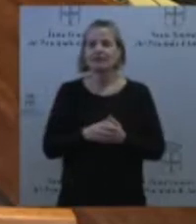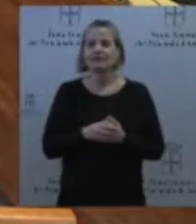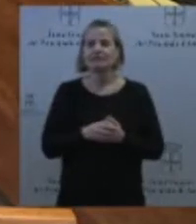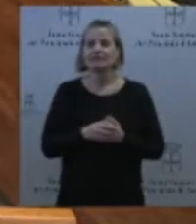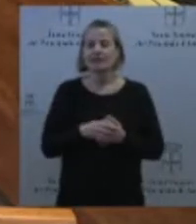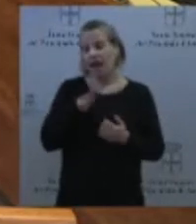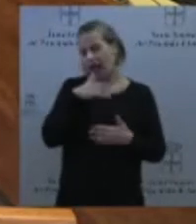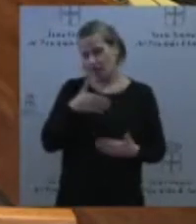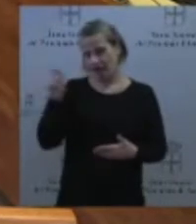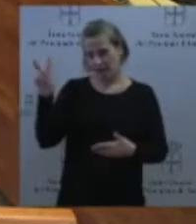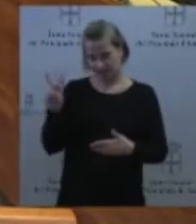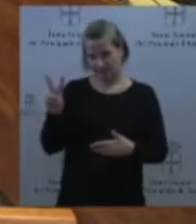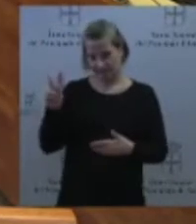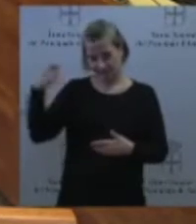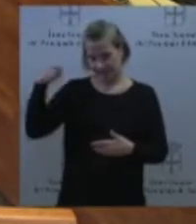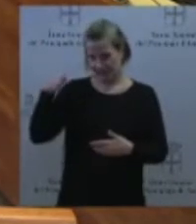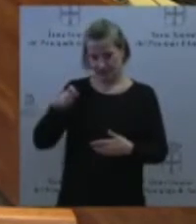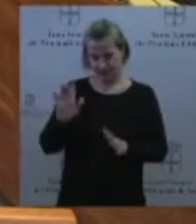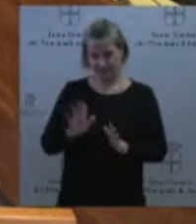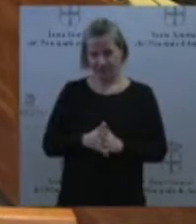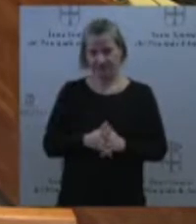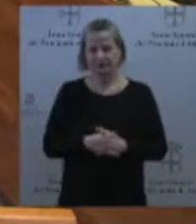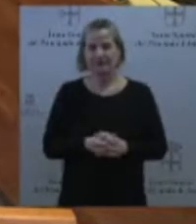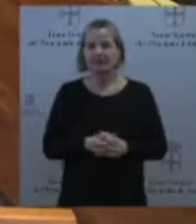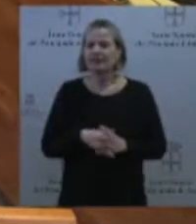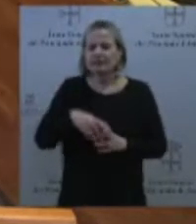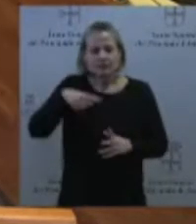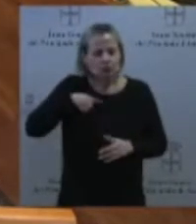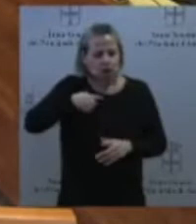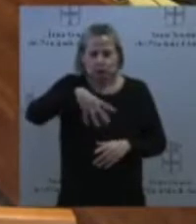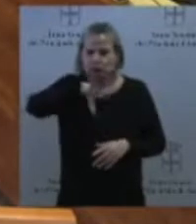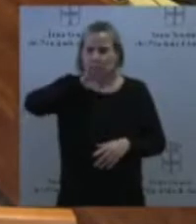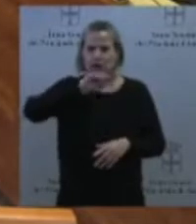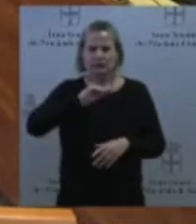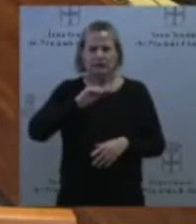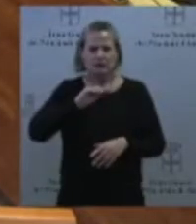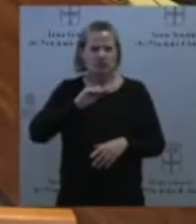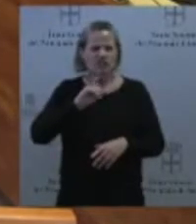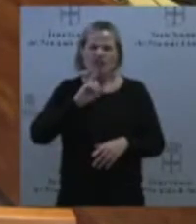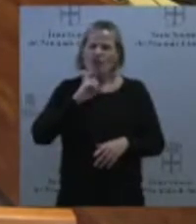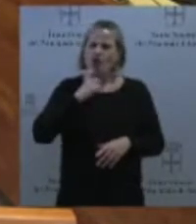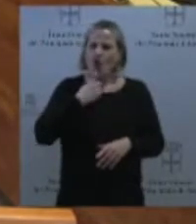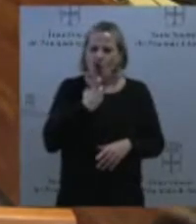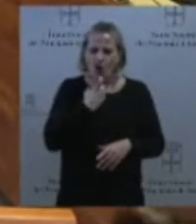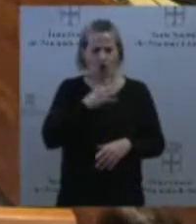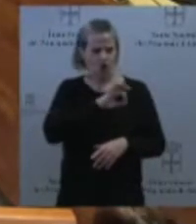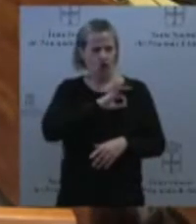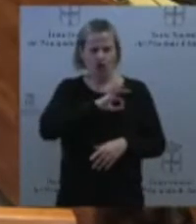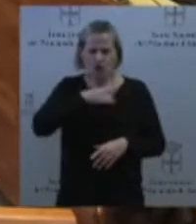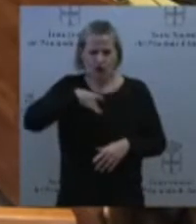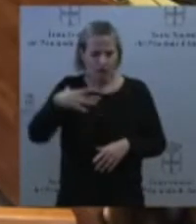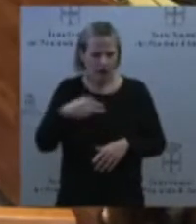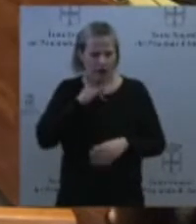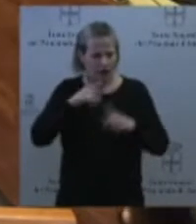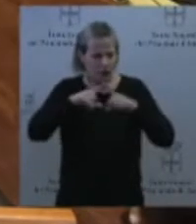la verdad que lo que no es entendible es ese odio, señor Blanco, que tiene a la nuestra lengua asturiana, que es una lengua que está viva, que la gente está